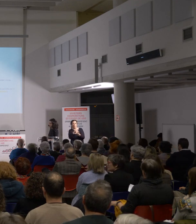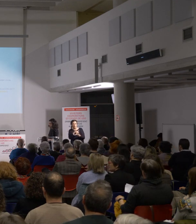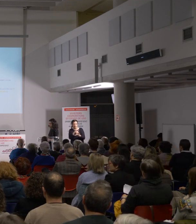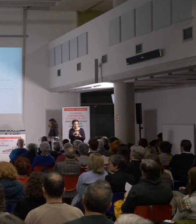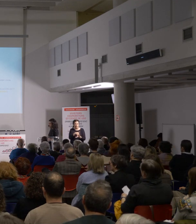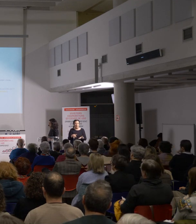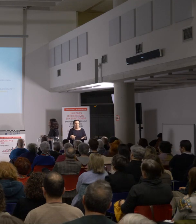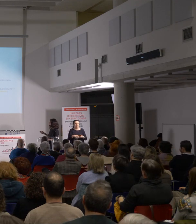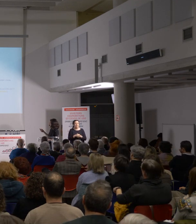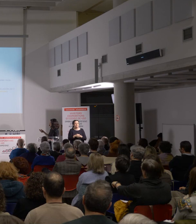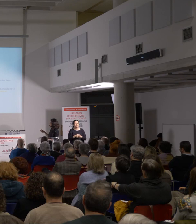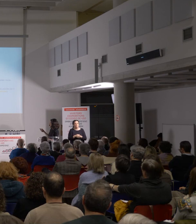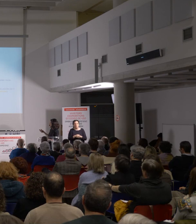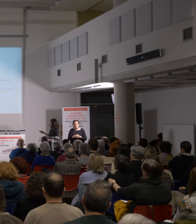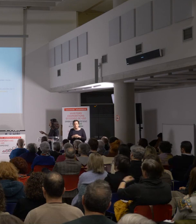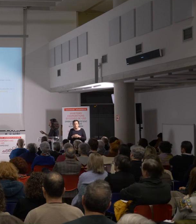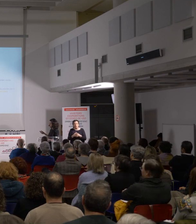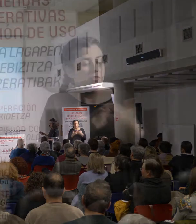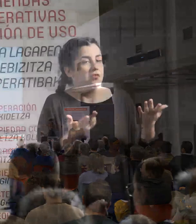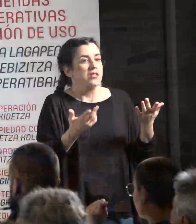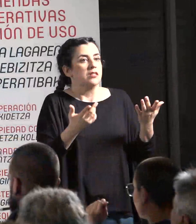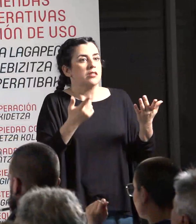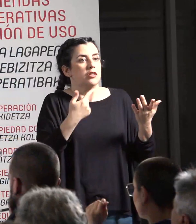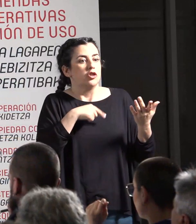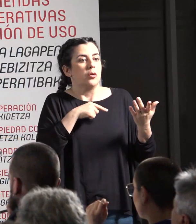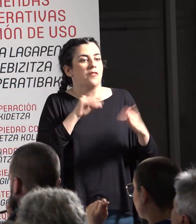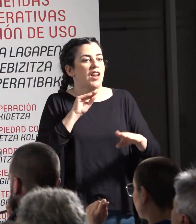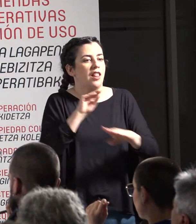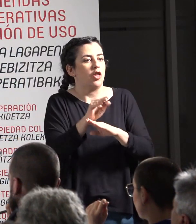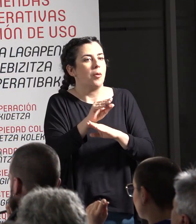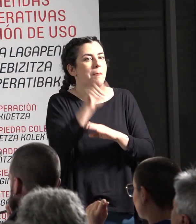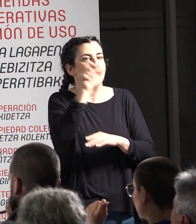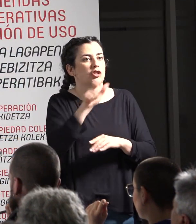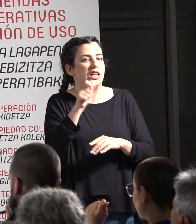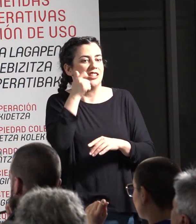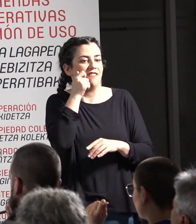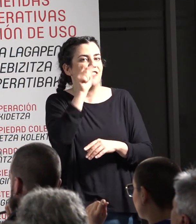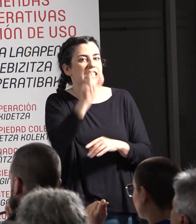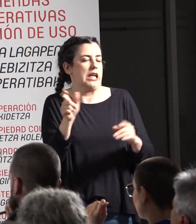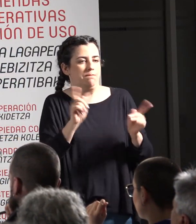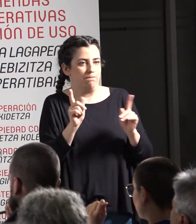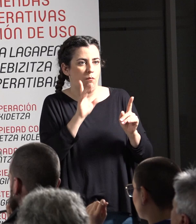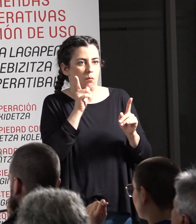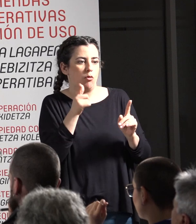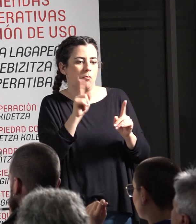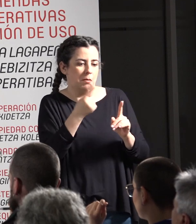entraba, ni financiamos personas físicas, porque lo hacemos a través de las cooperativas,